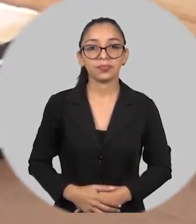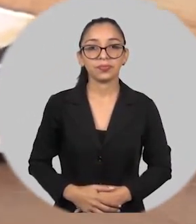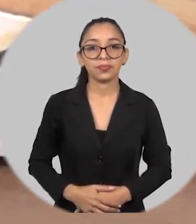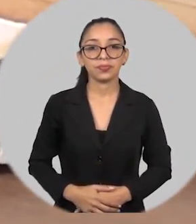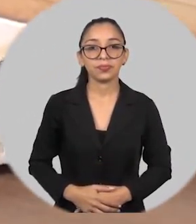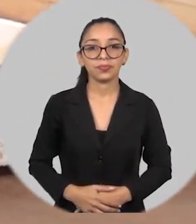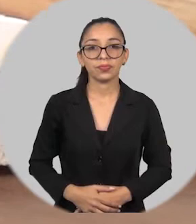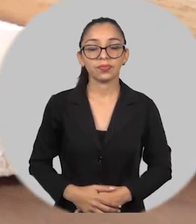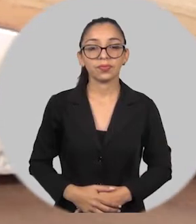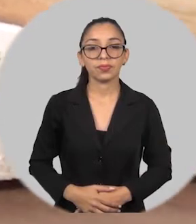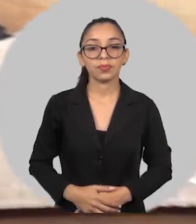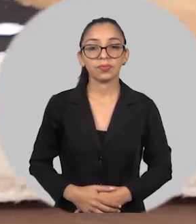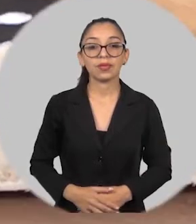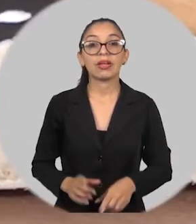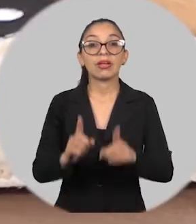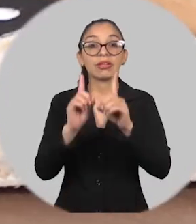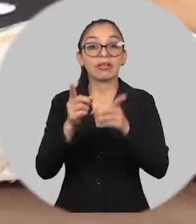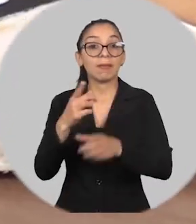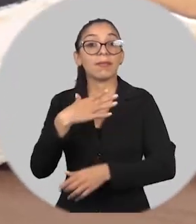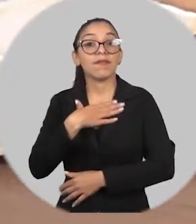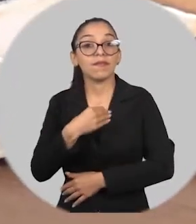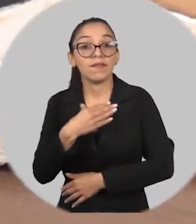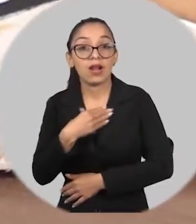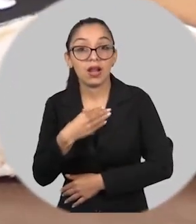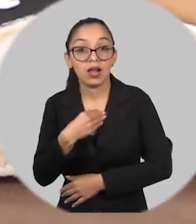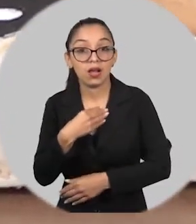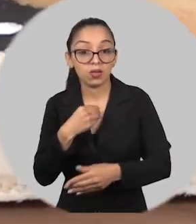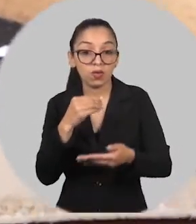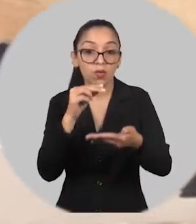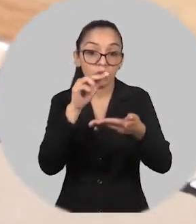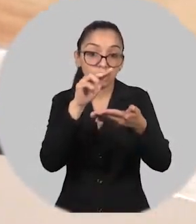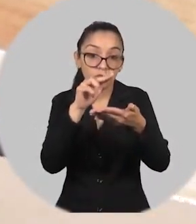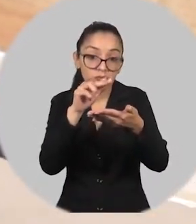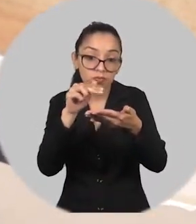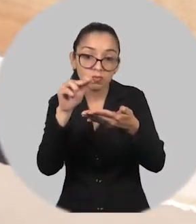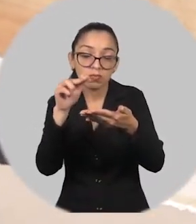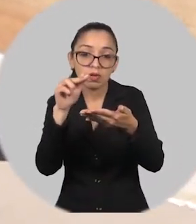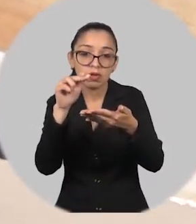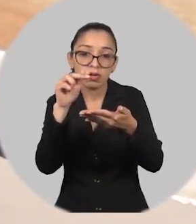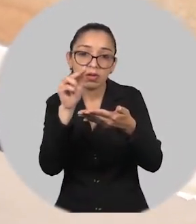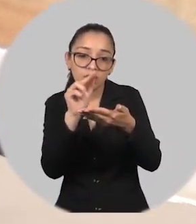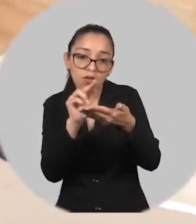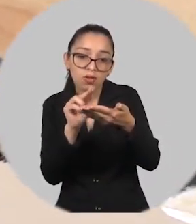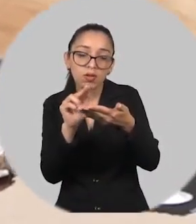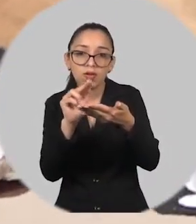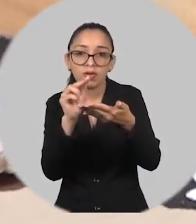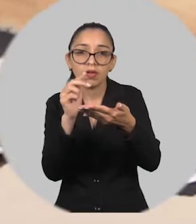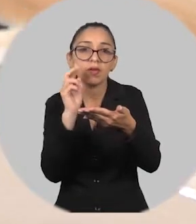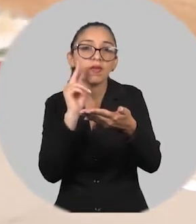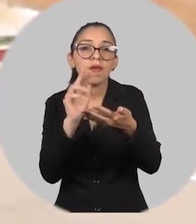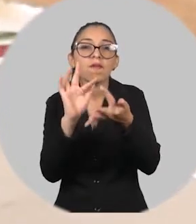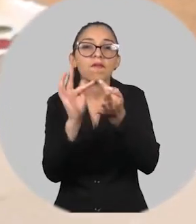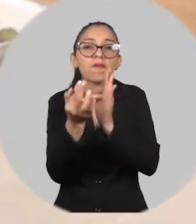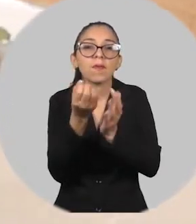Una pizquita del blanco y vamos haciendo rayitas simulando los pétalos de esta